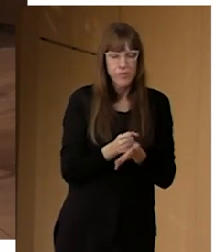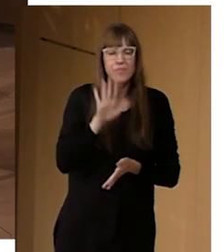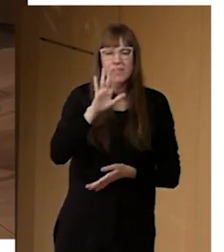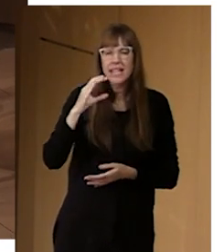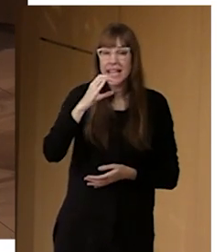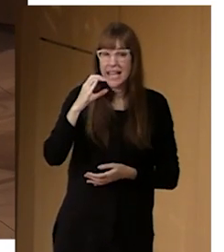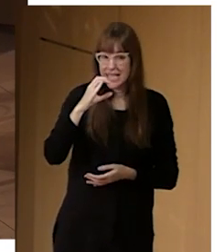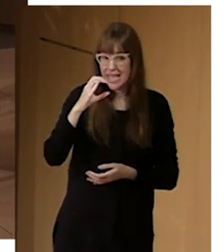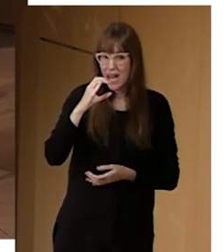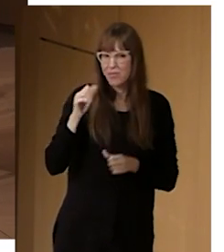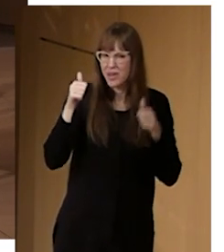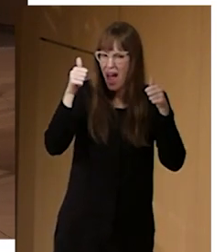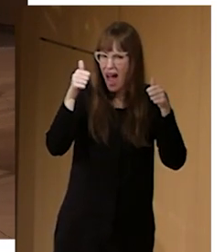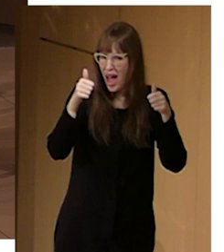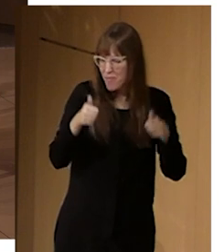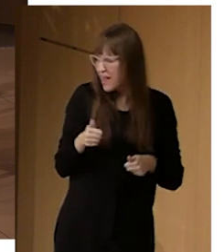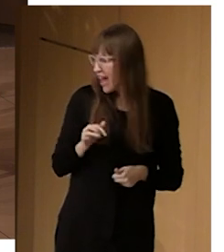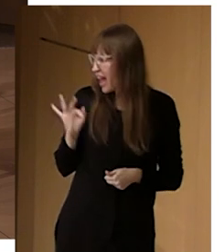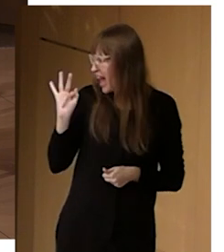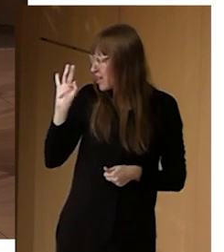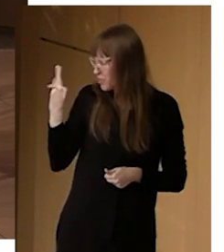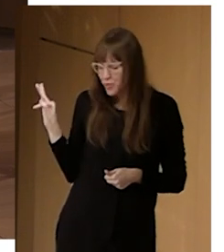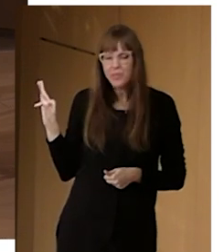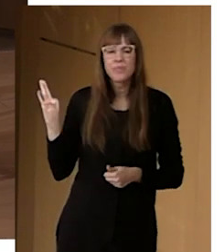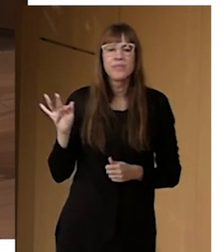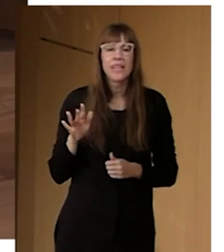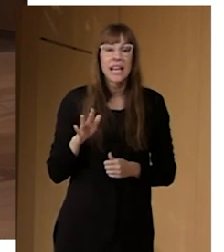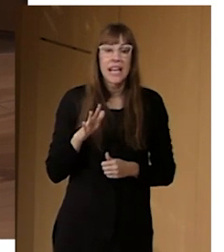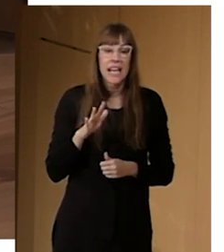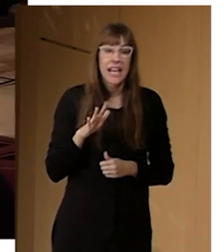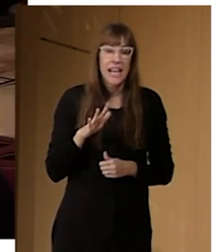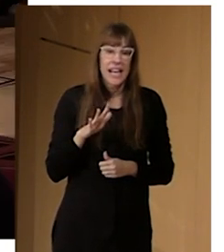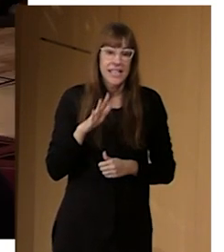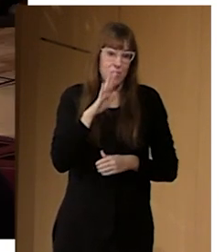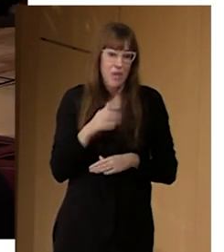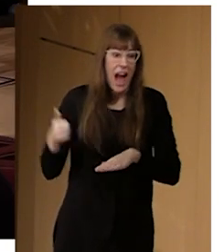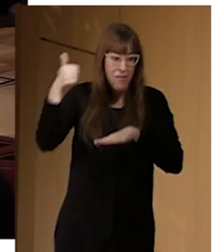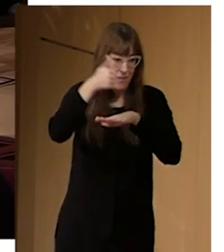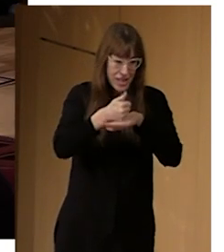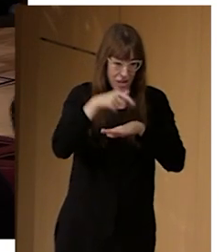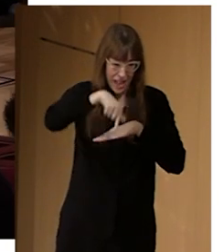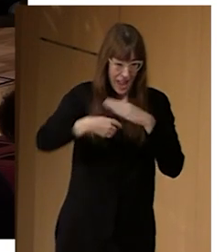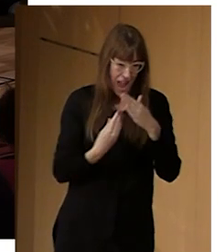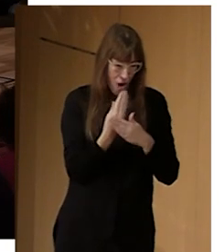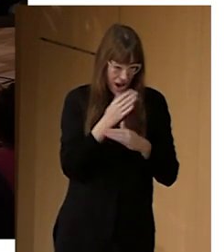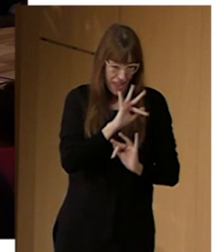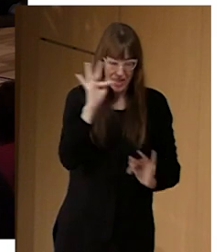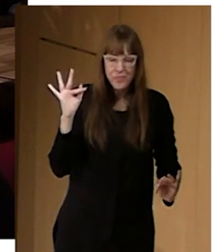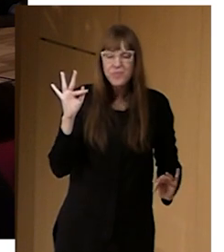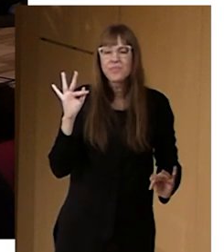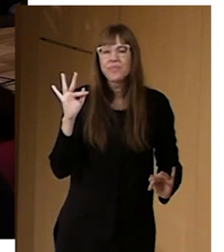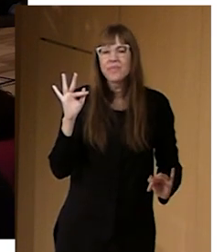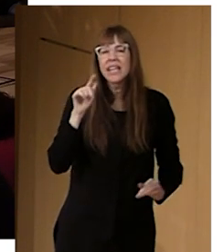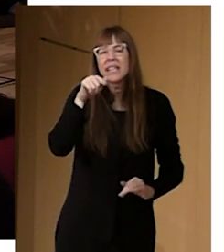comenzamos con contigo como anfitriona además de de de la jornada y y bueno a ti te habíamos pedido que nos